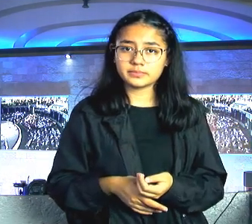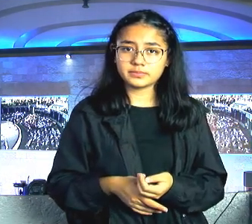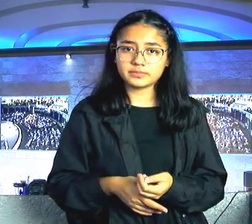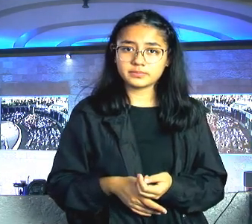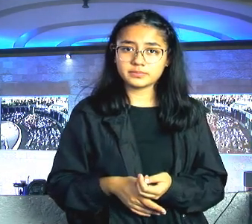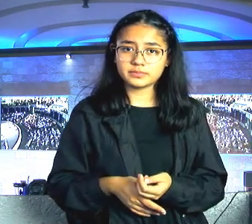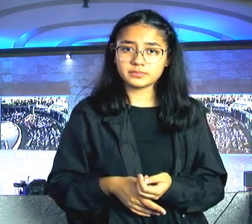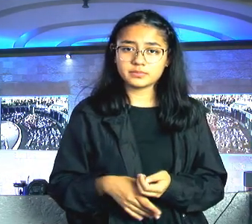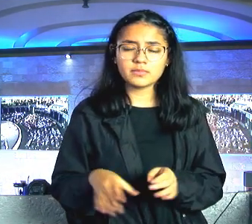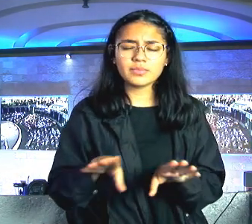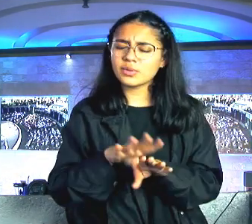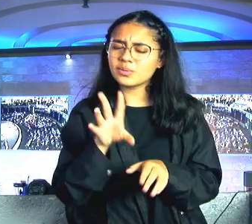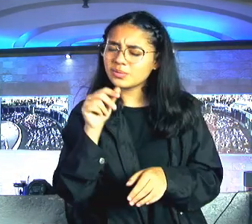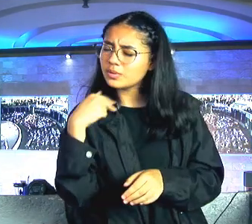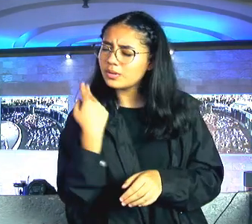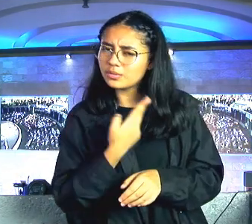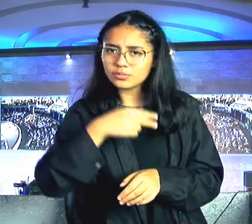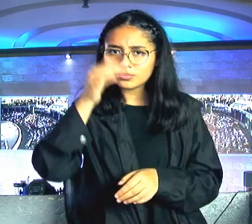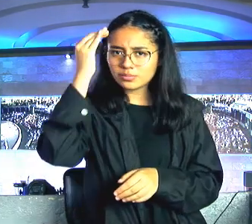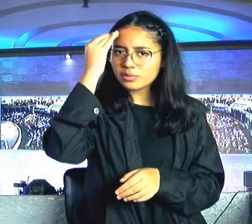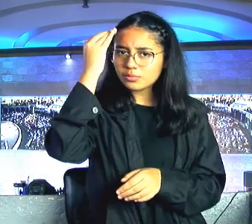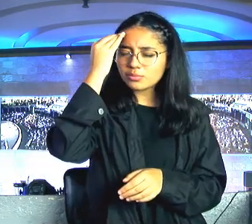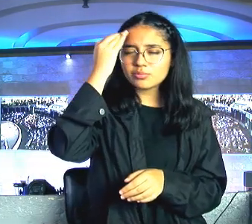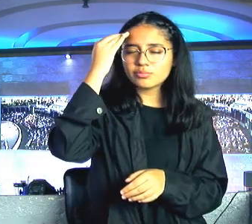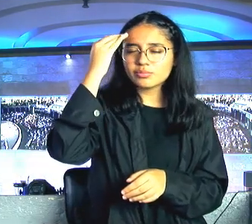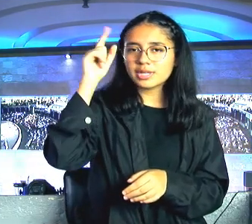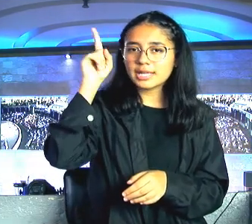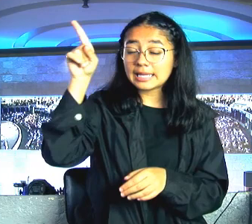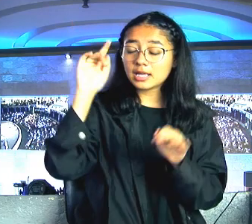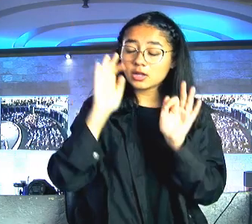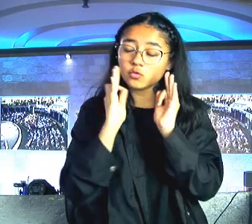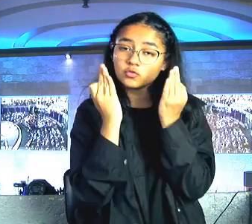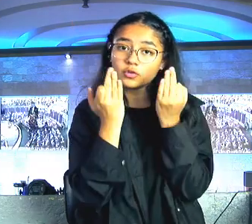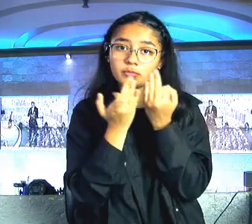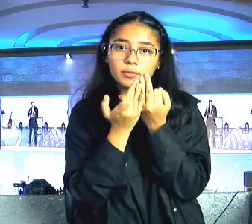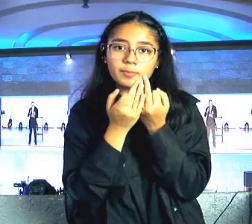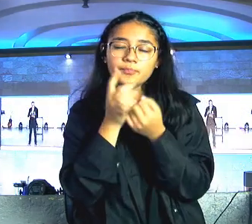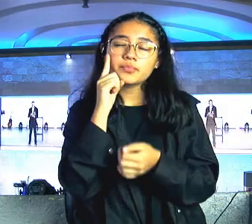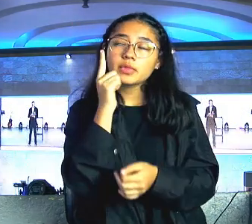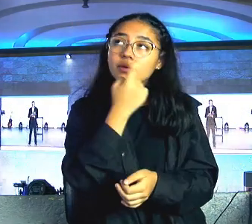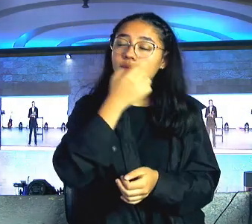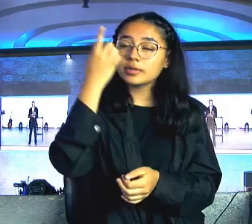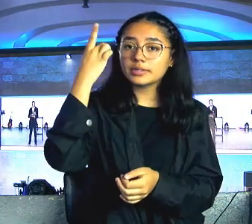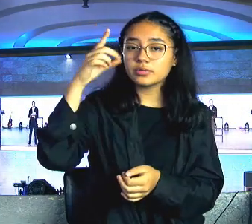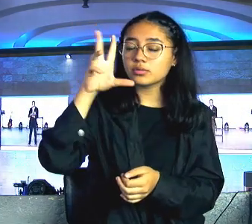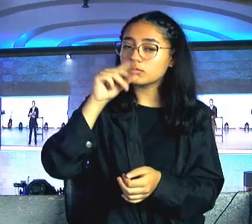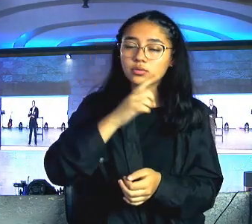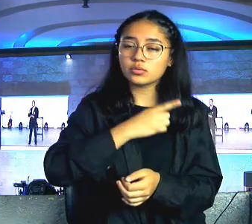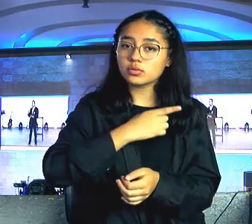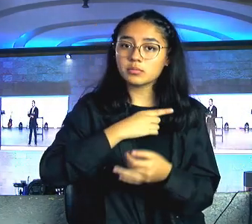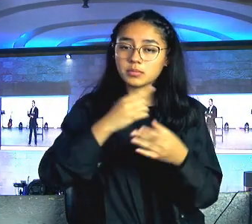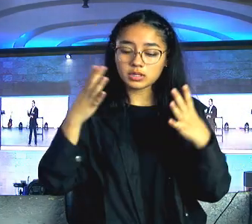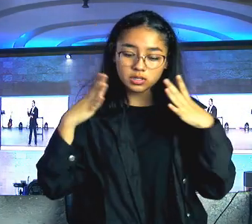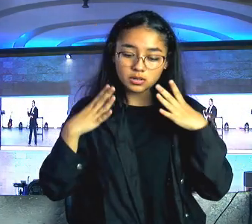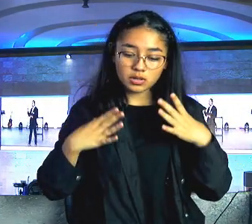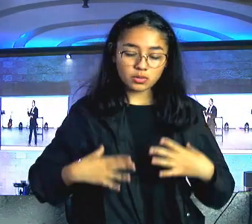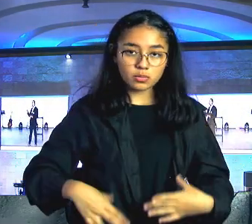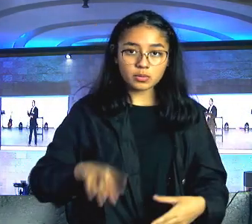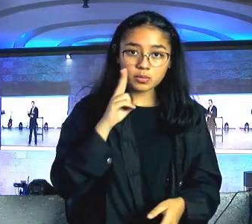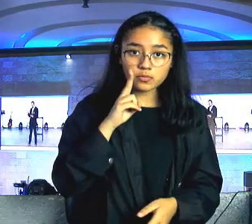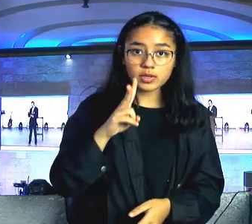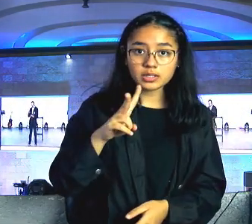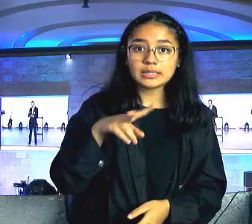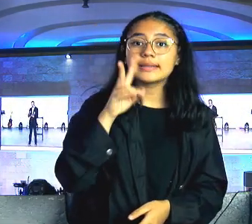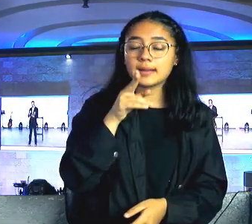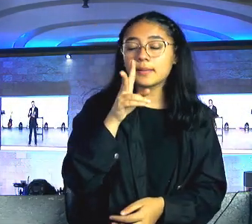¿Cómo no nos va a conocer perfectamente el que nos ha formado? Los ojos de Dios no solamente ven el cuerpo, ven las acciones futuras, ven nuestras